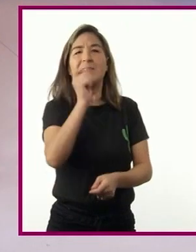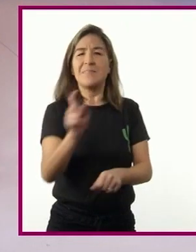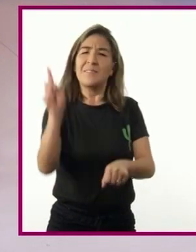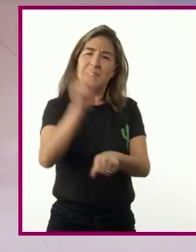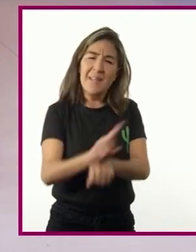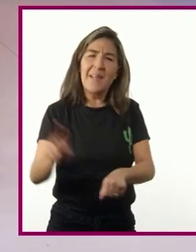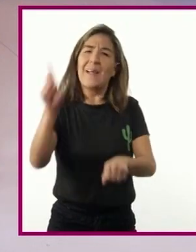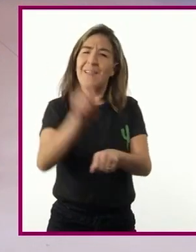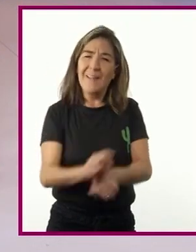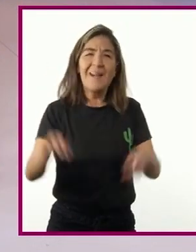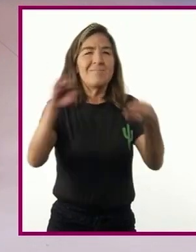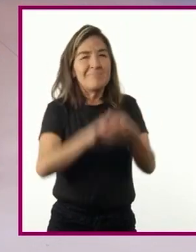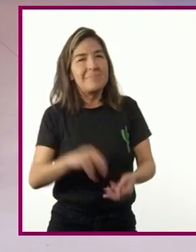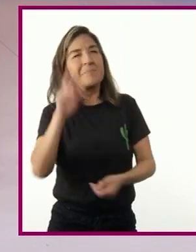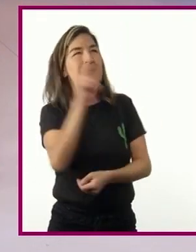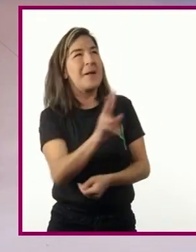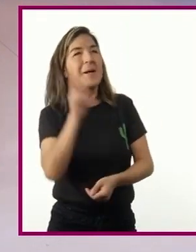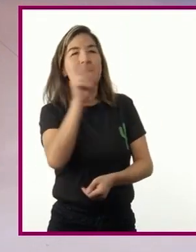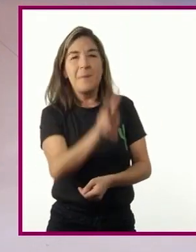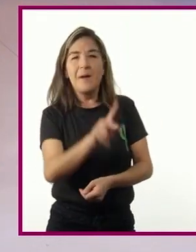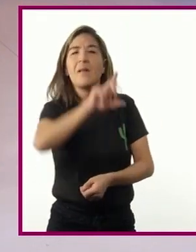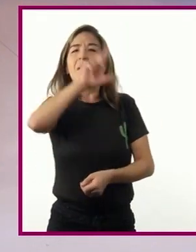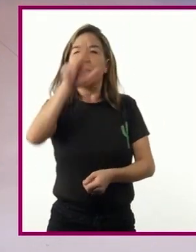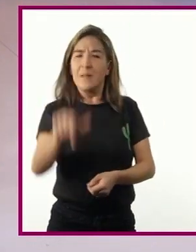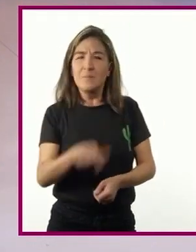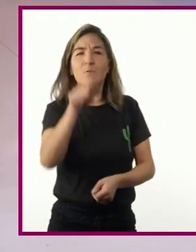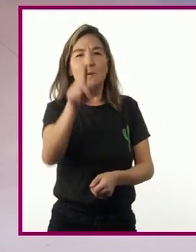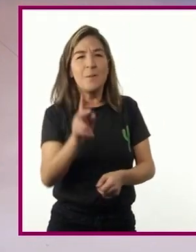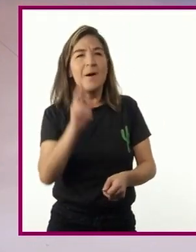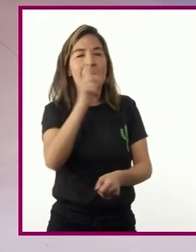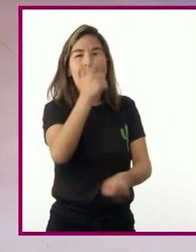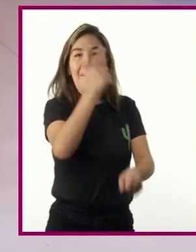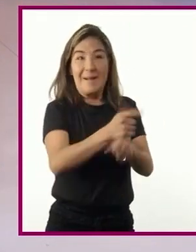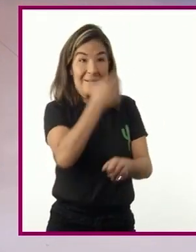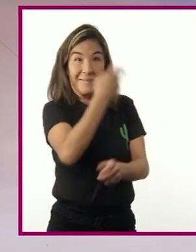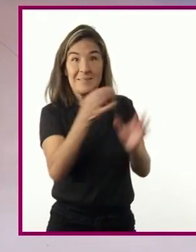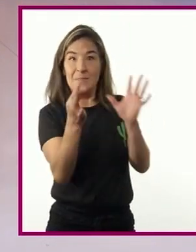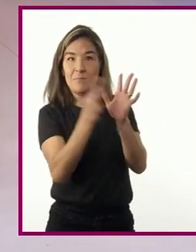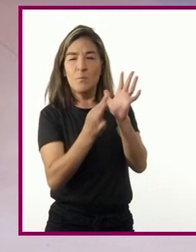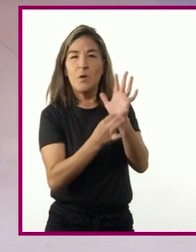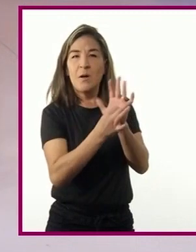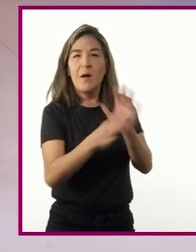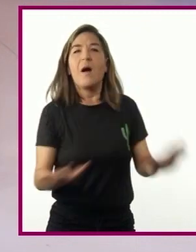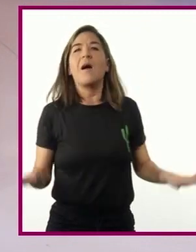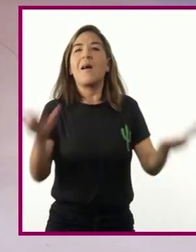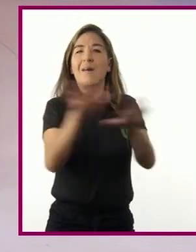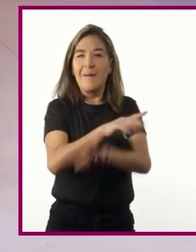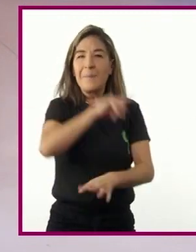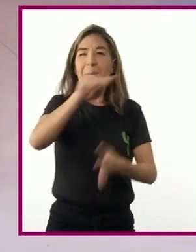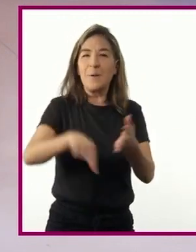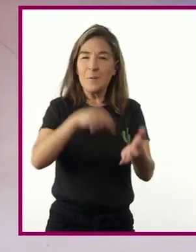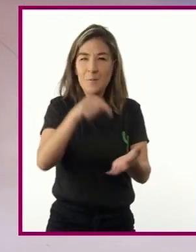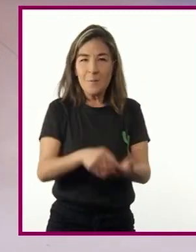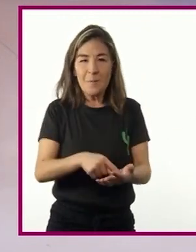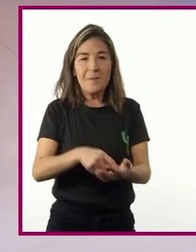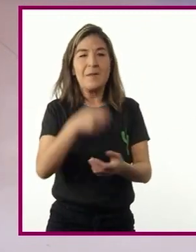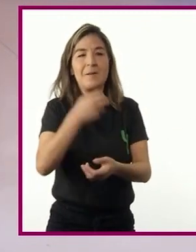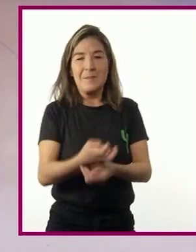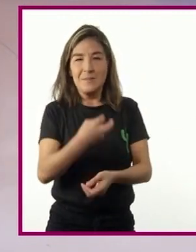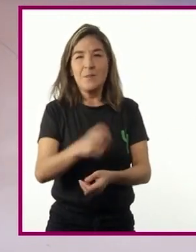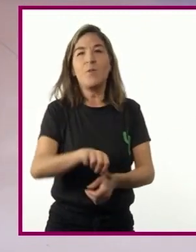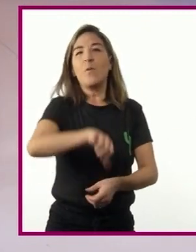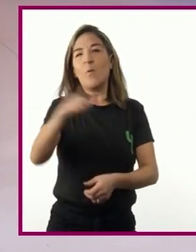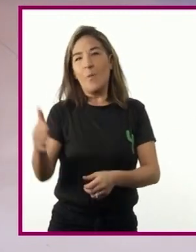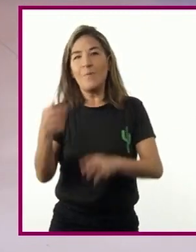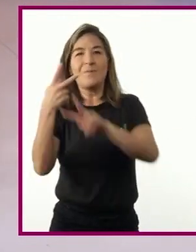días seguidos, notarás que algunos de estos puntitos cambian su posición relativa a